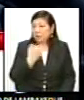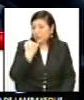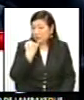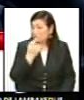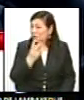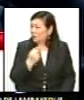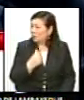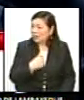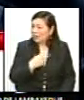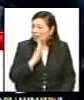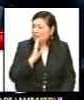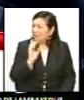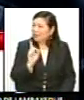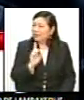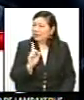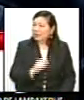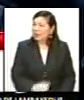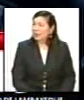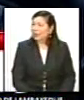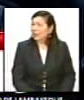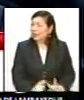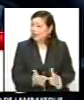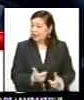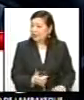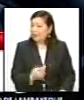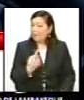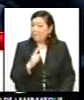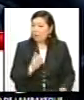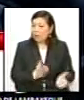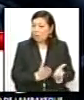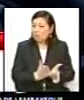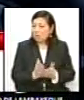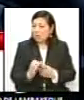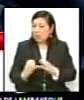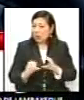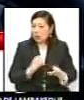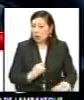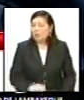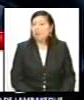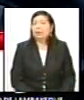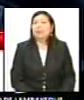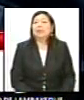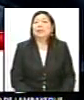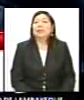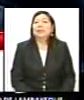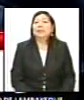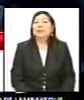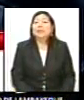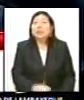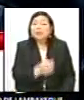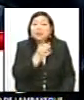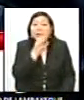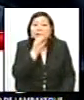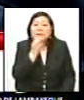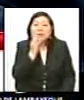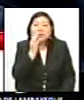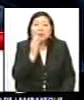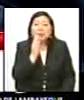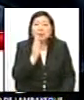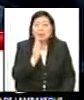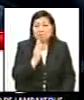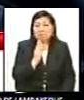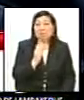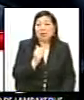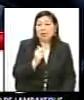no lo digo yo, que el congresista se enteró por los medios de comunicación que le habían levantado el secreto bancario y la